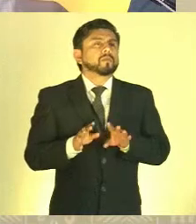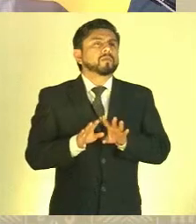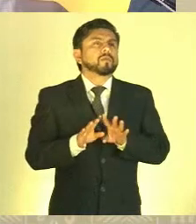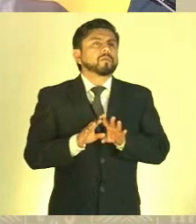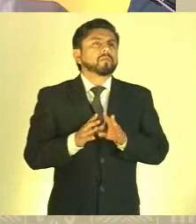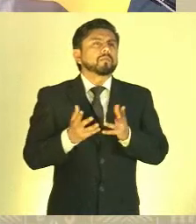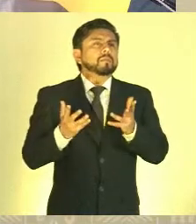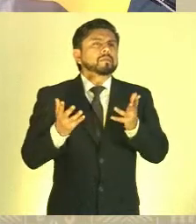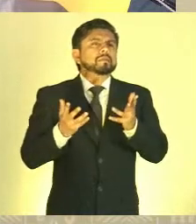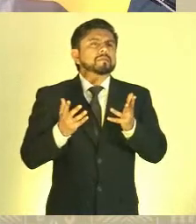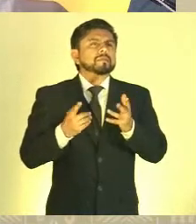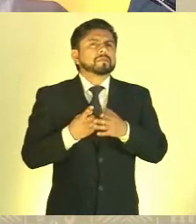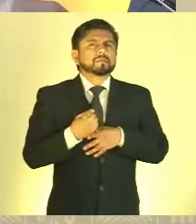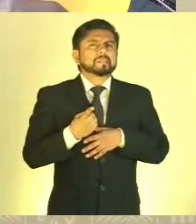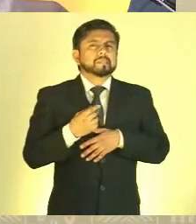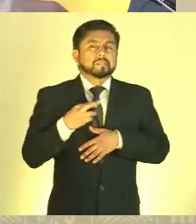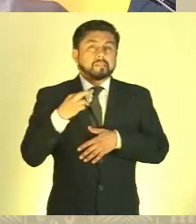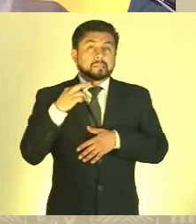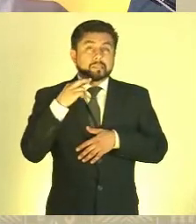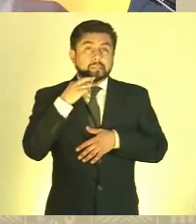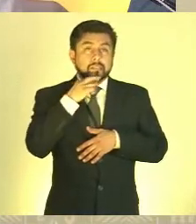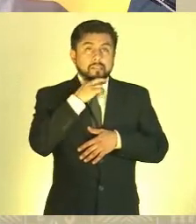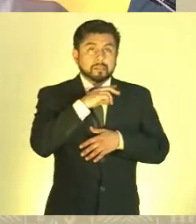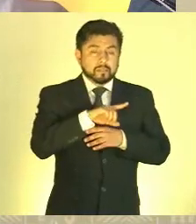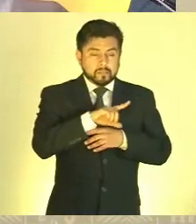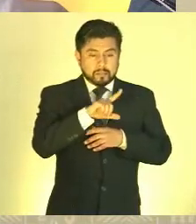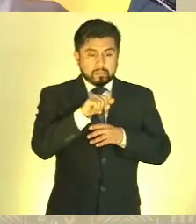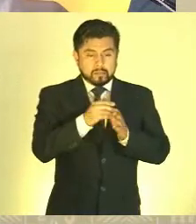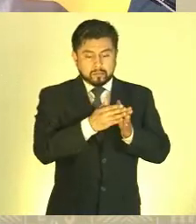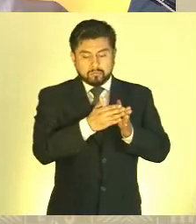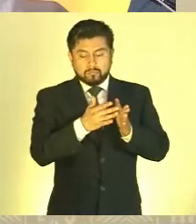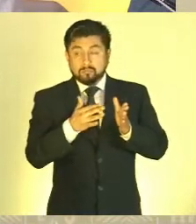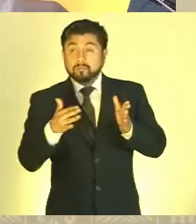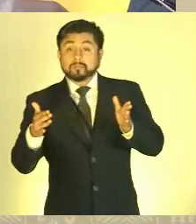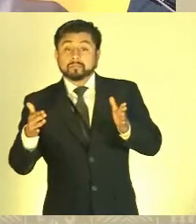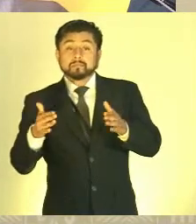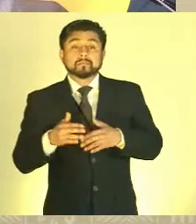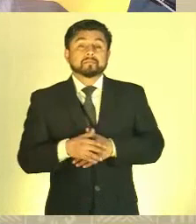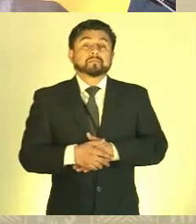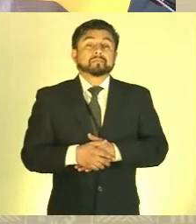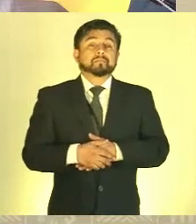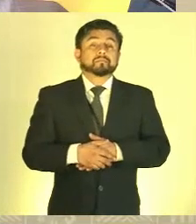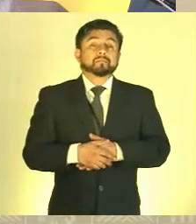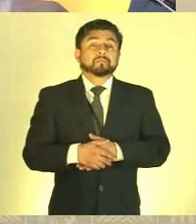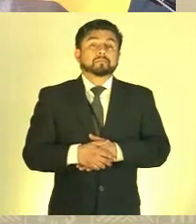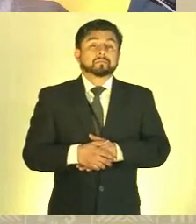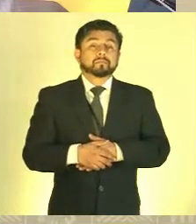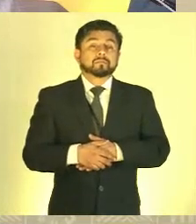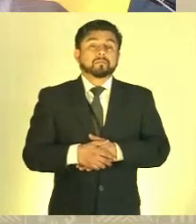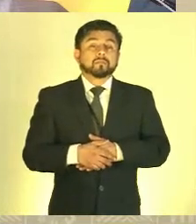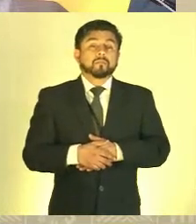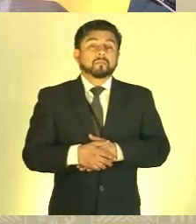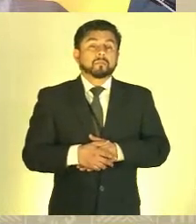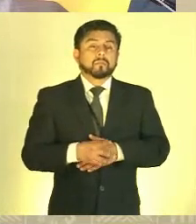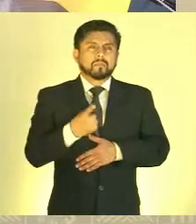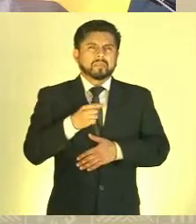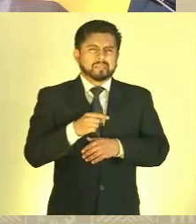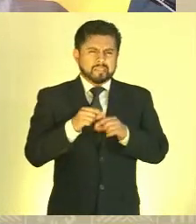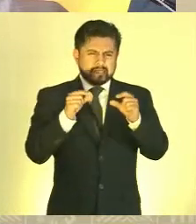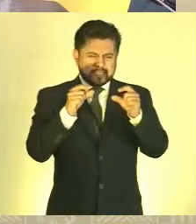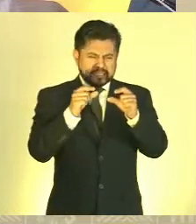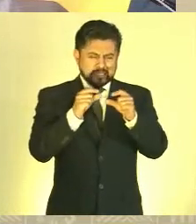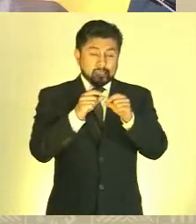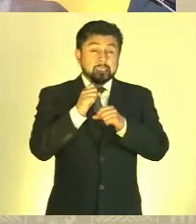milésima de segundo después del estallido del Big Bang, es decir, una milésima